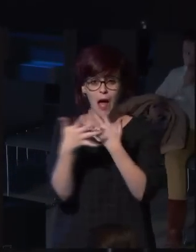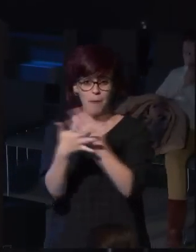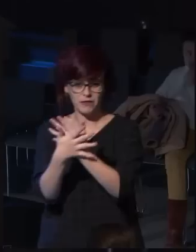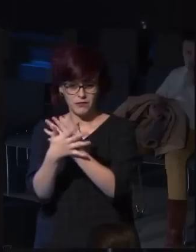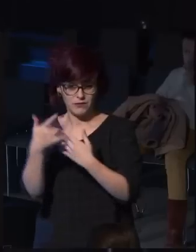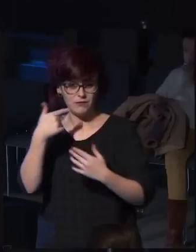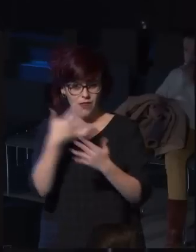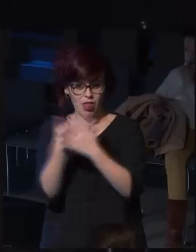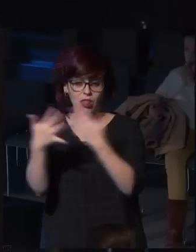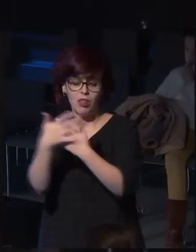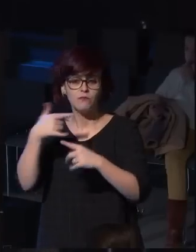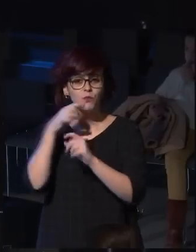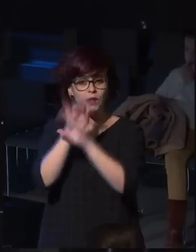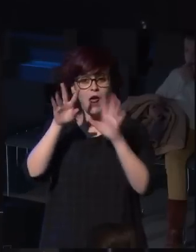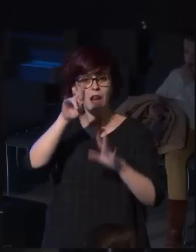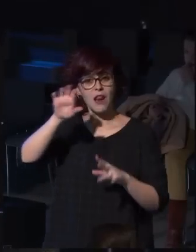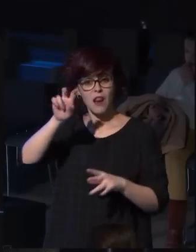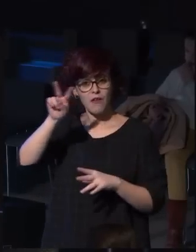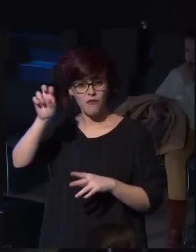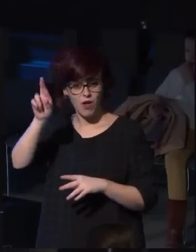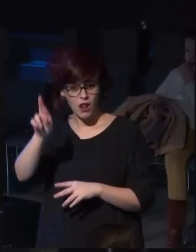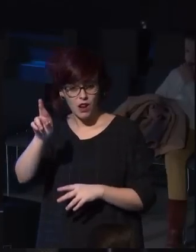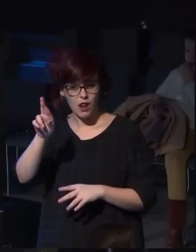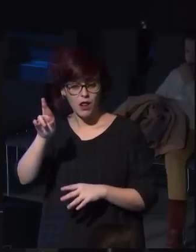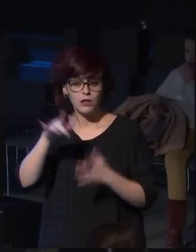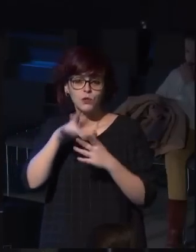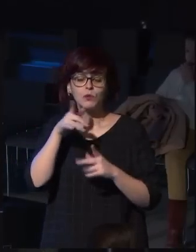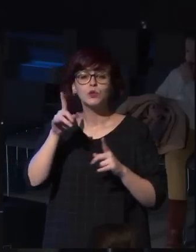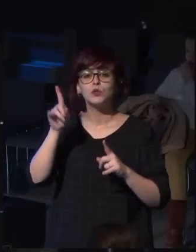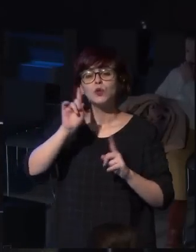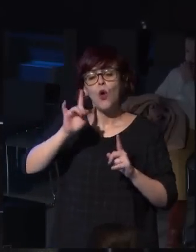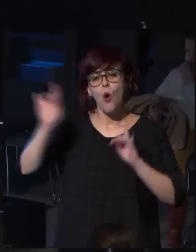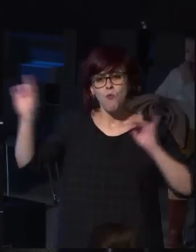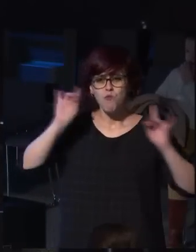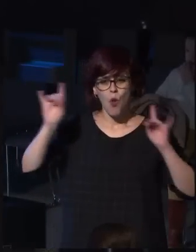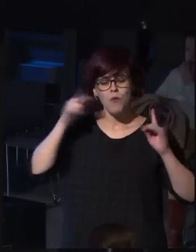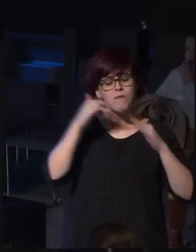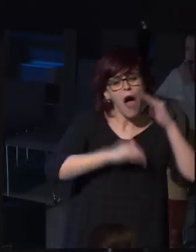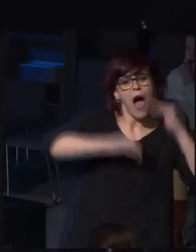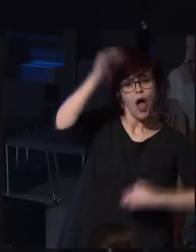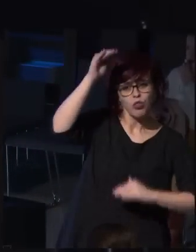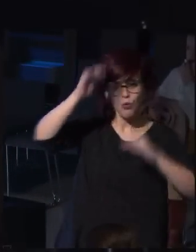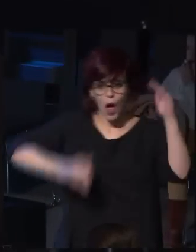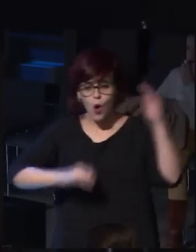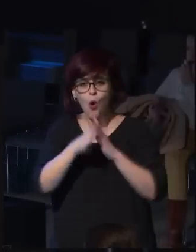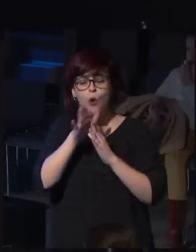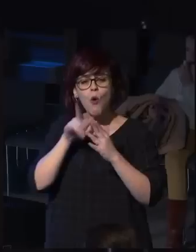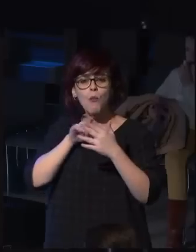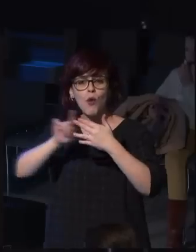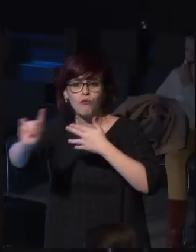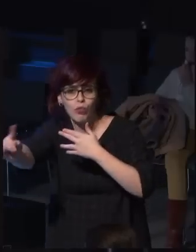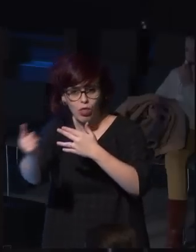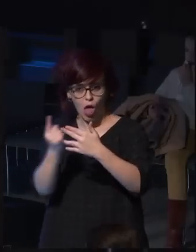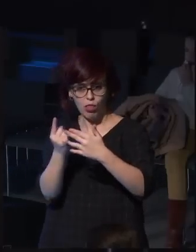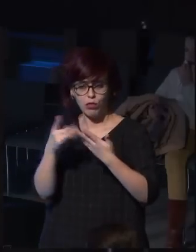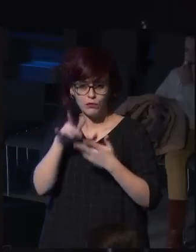hablando, ¿no? Aquí se nota mucho la reverb, que no es solo el volumen alto o bajo, también la profundidad, que es, se trabaja con la reverb, el eco y